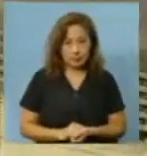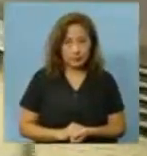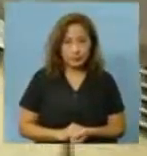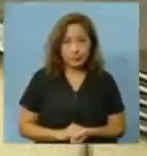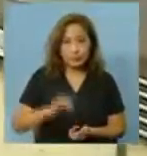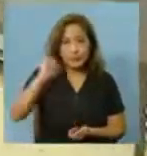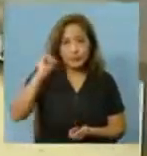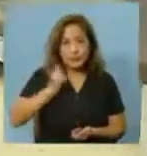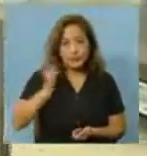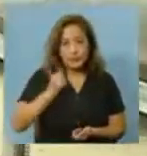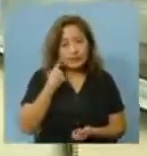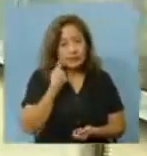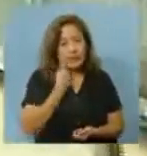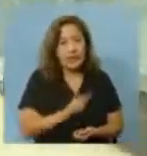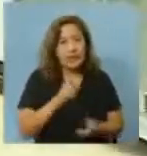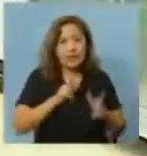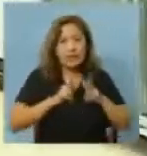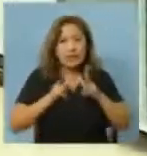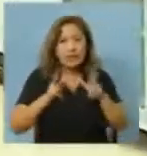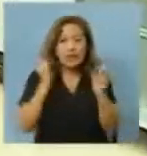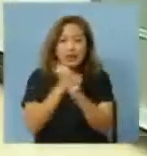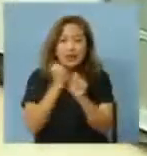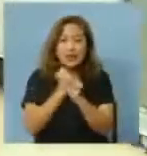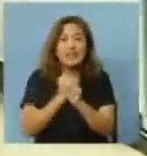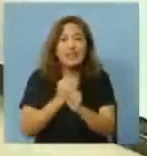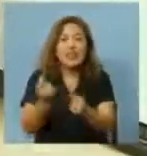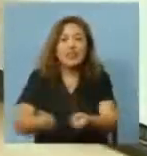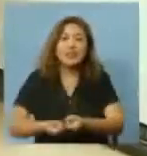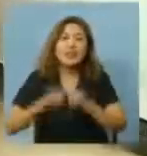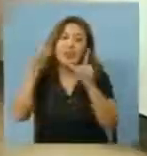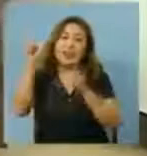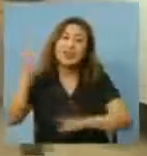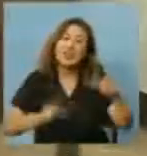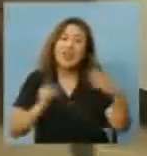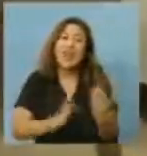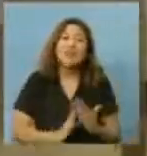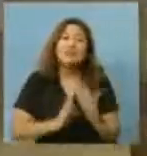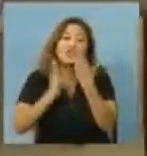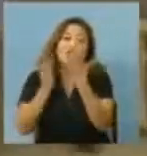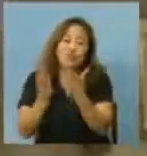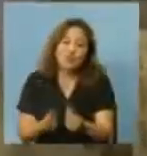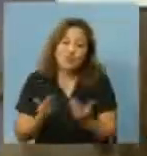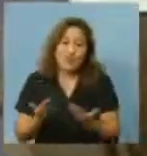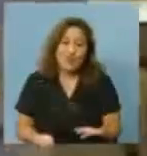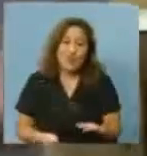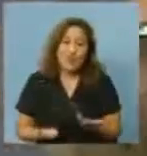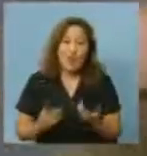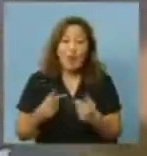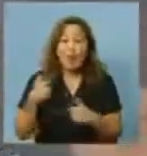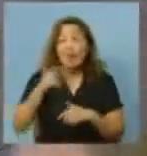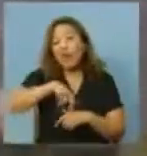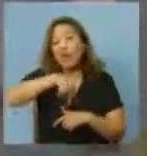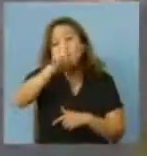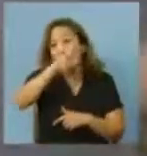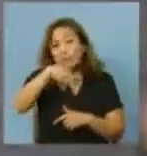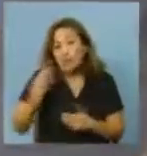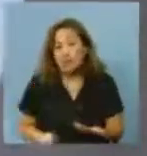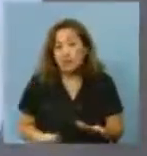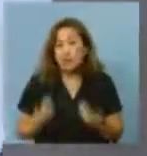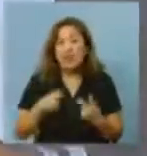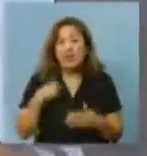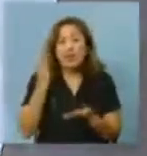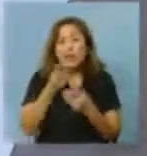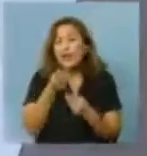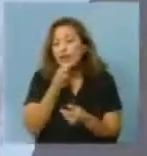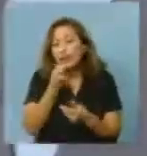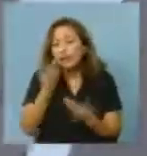Así es, Omar, entonces hay que destacar la voluntad que tienen estas personas que vienen a colaborar, sobre todo por el prójimo, en lo que es llevar a